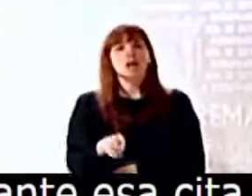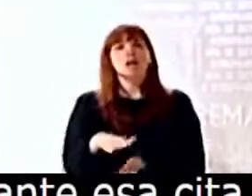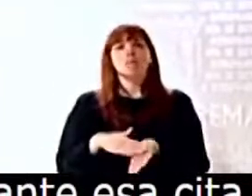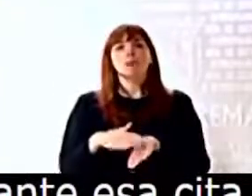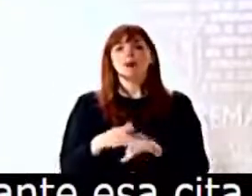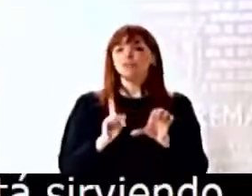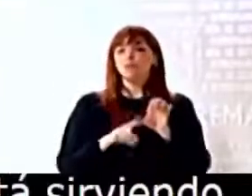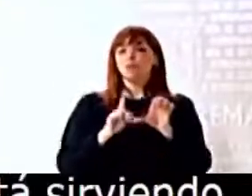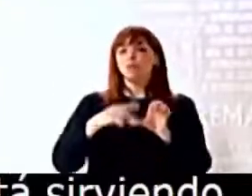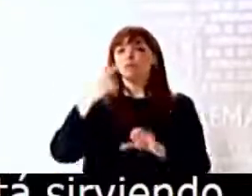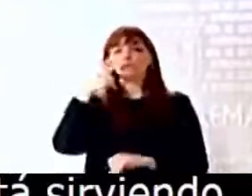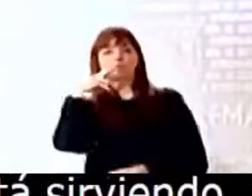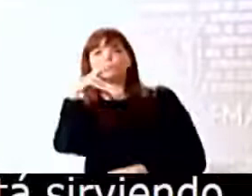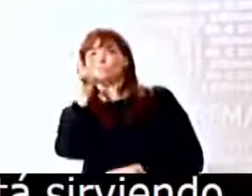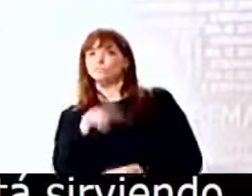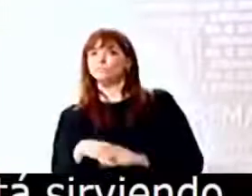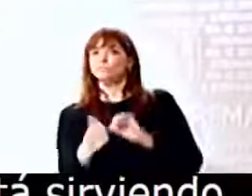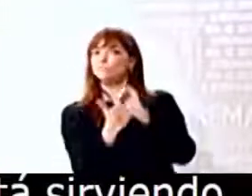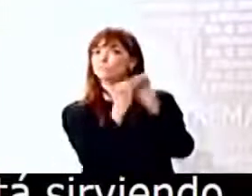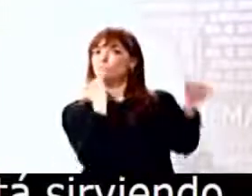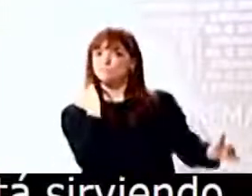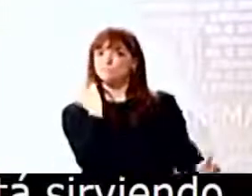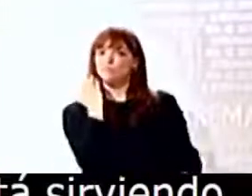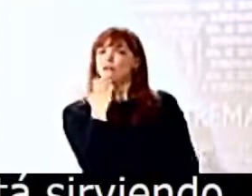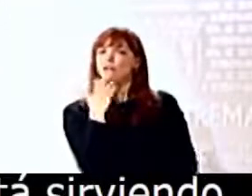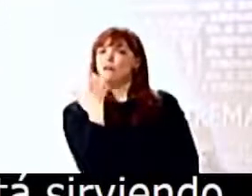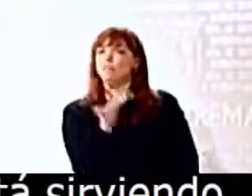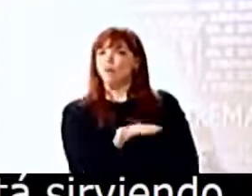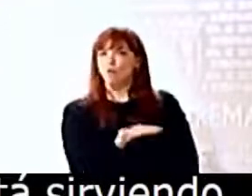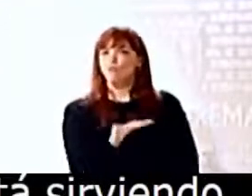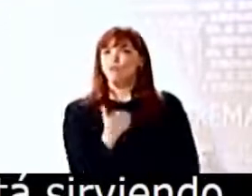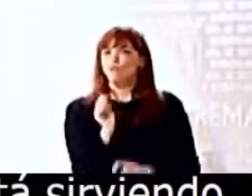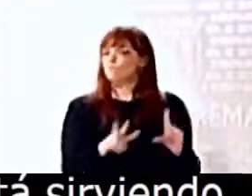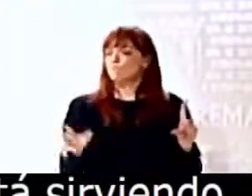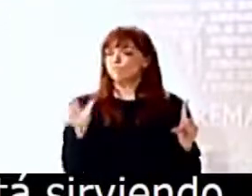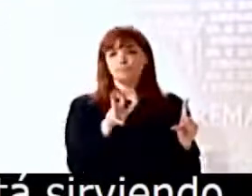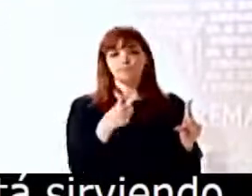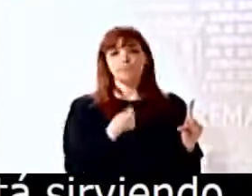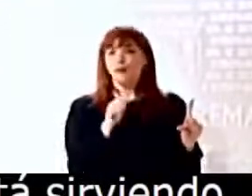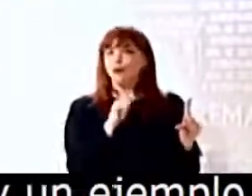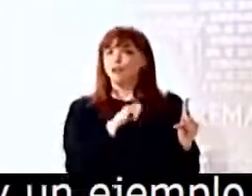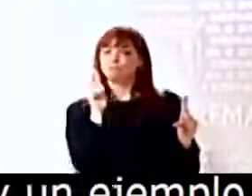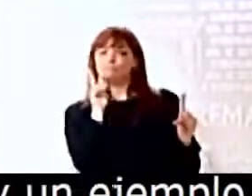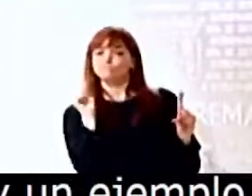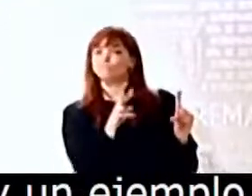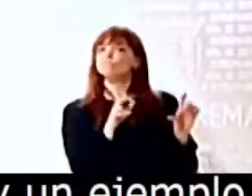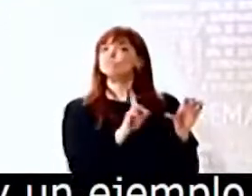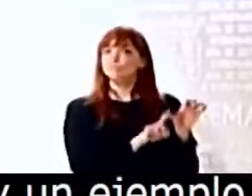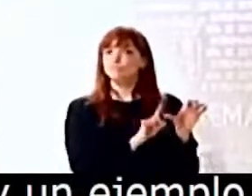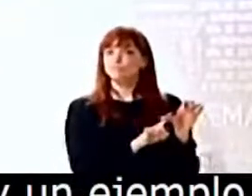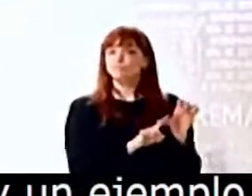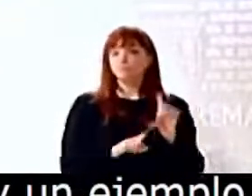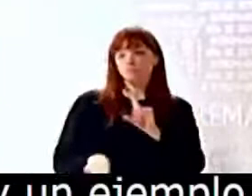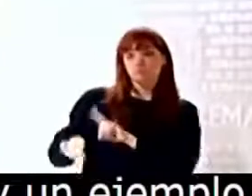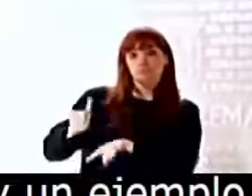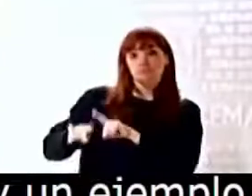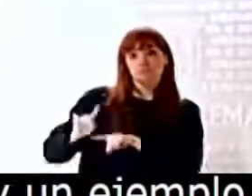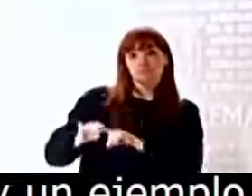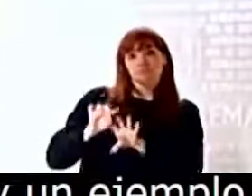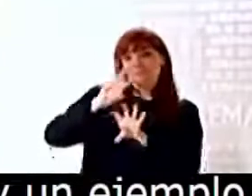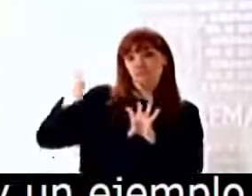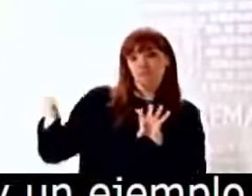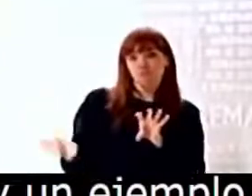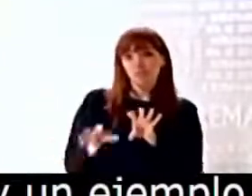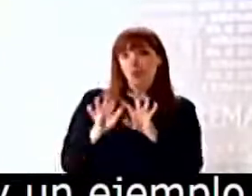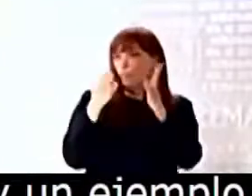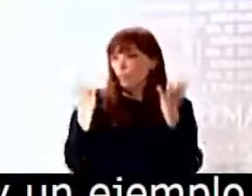que Extremadura sea una referencia y un ejemplo en toda España. Mientras en algunas partes del mundo, mientras